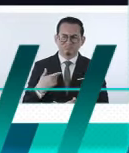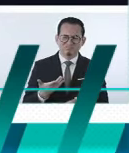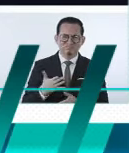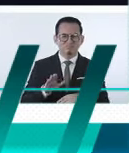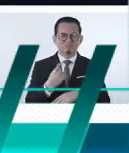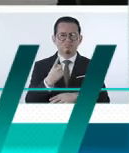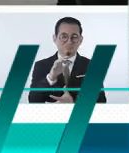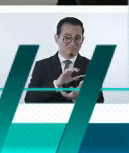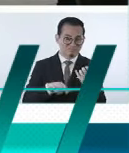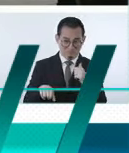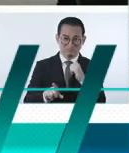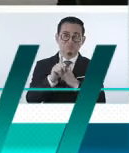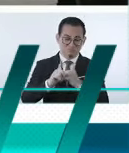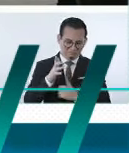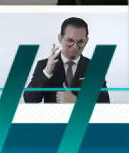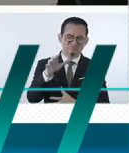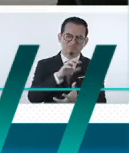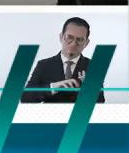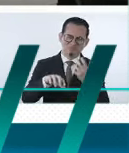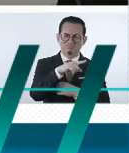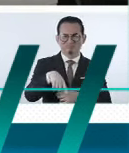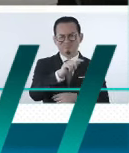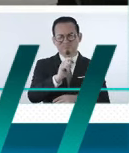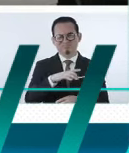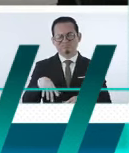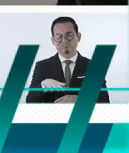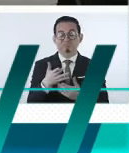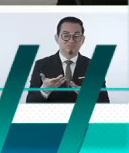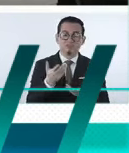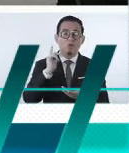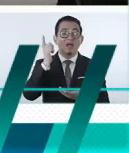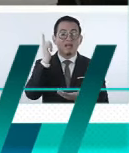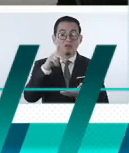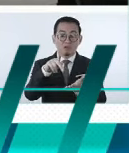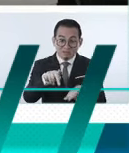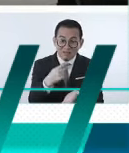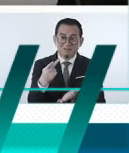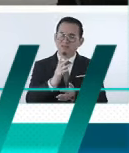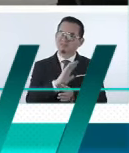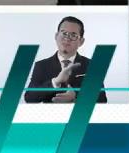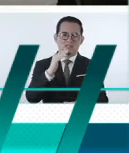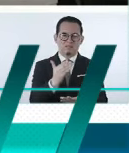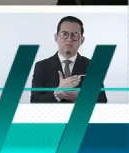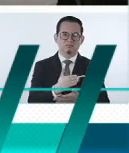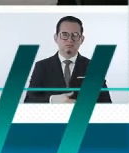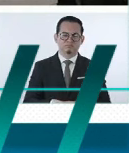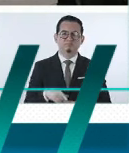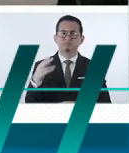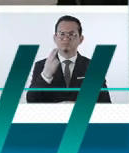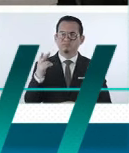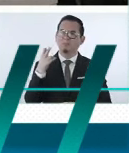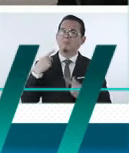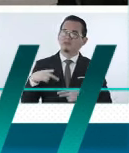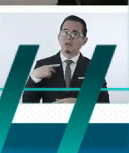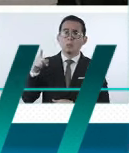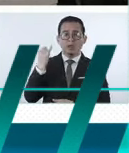mal llamado Tren Maya. López, el anélido de la presidencia, dijo que iba a costar 150 mil millones de pesos. Ya va por